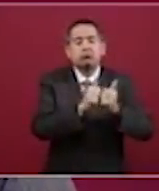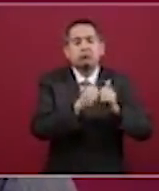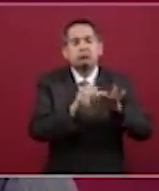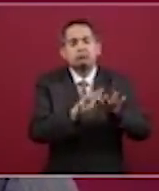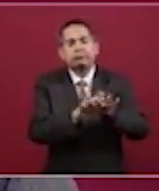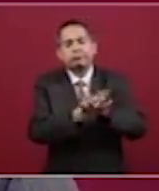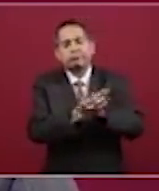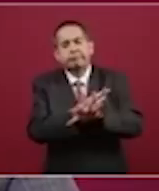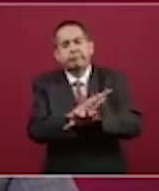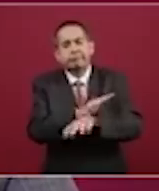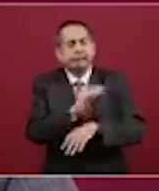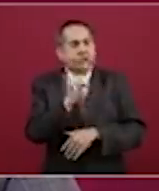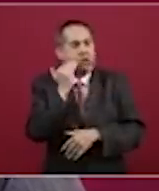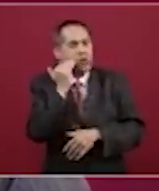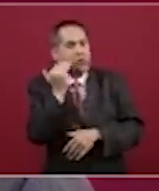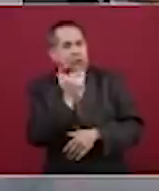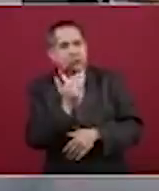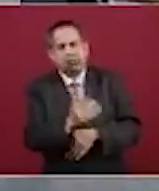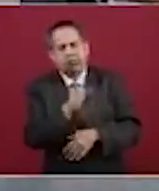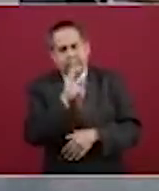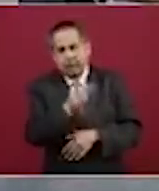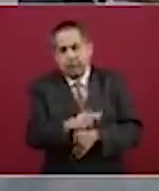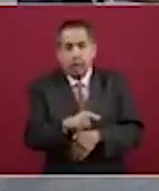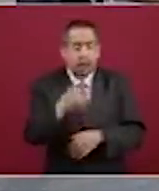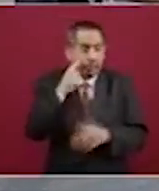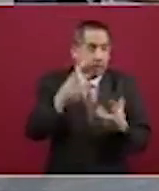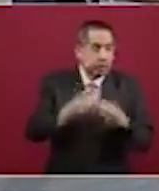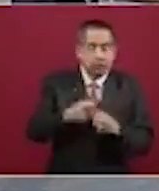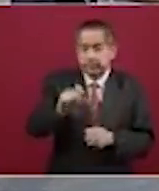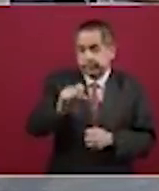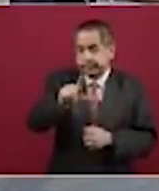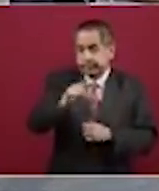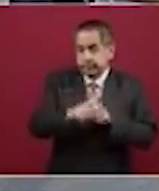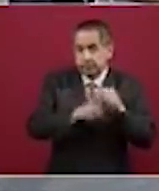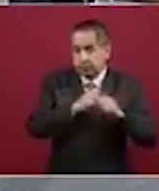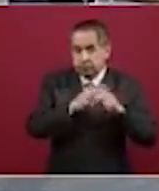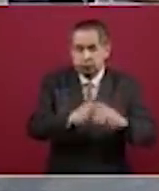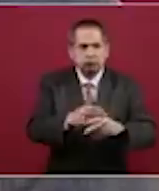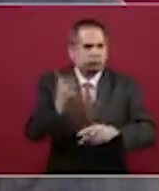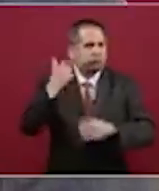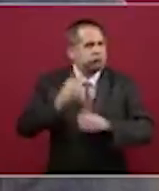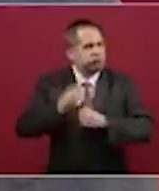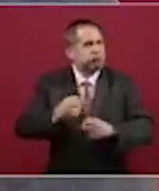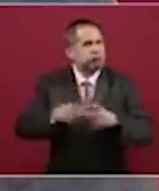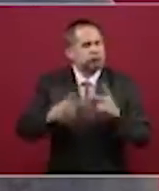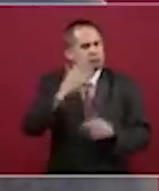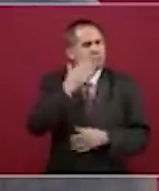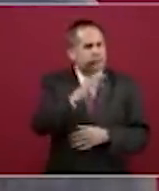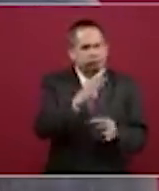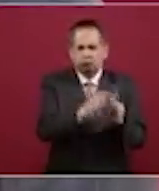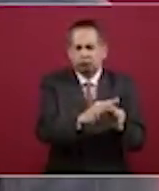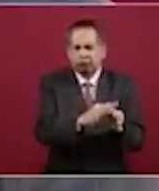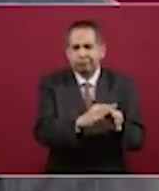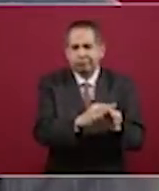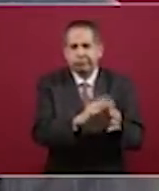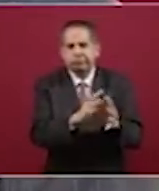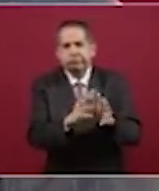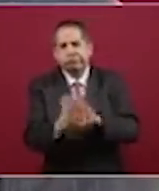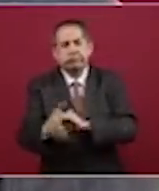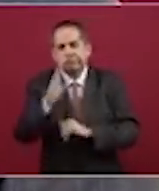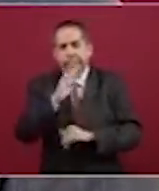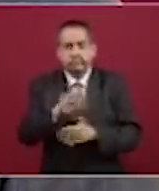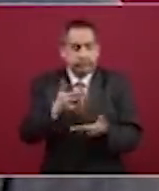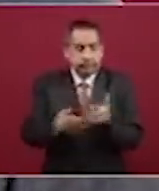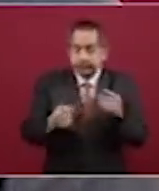se fue cambiando y se fue degradando, pero duró 27 años, quiere decir que nació muy robusta. Al decir que va a haber una